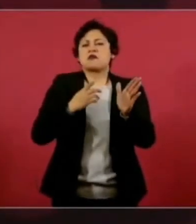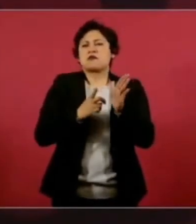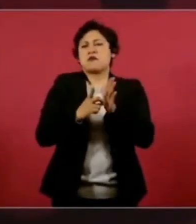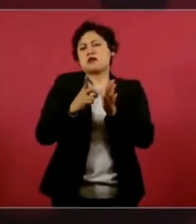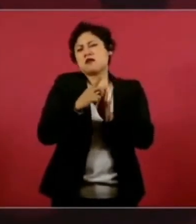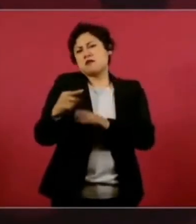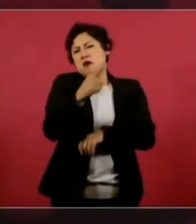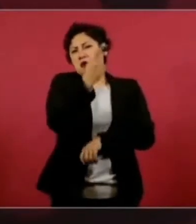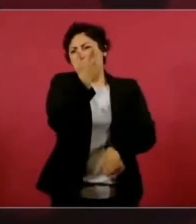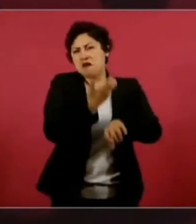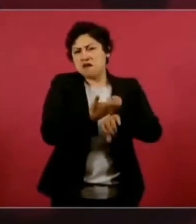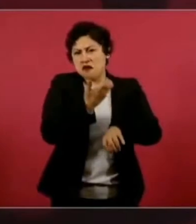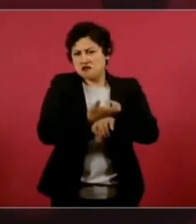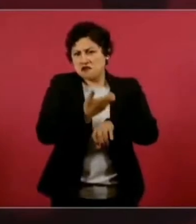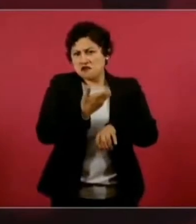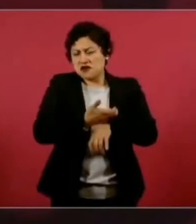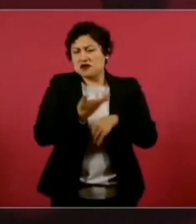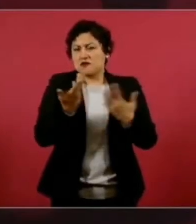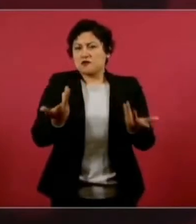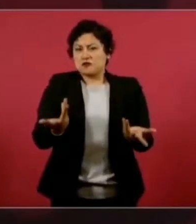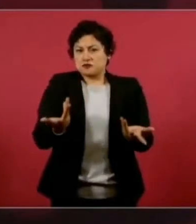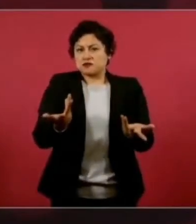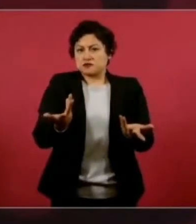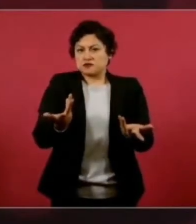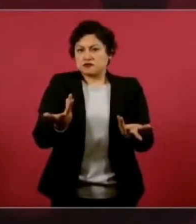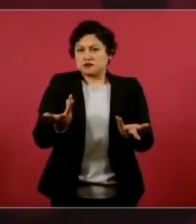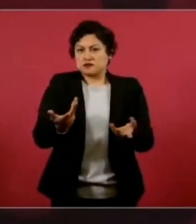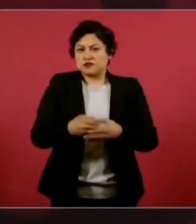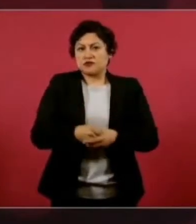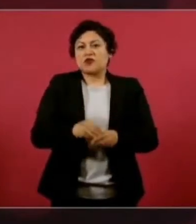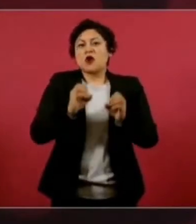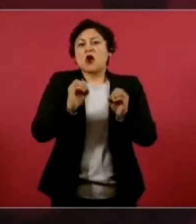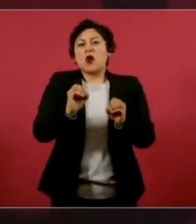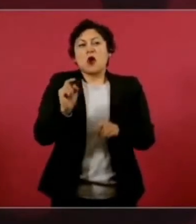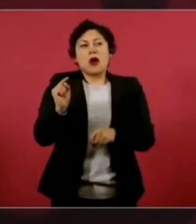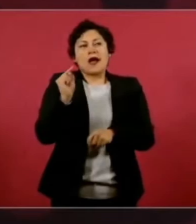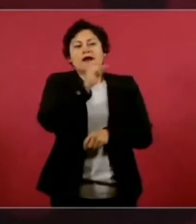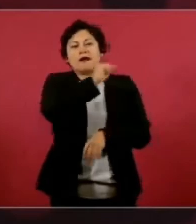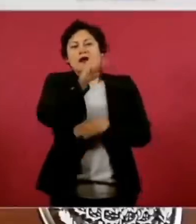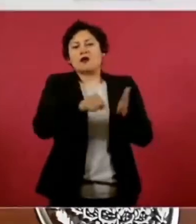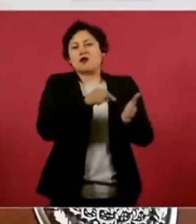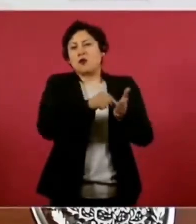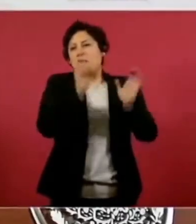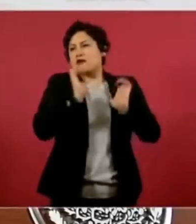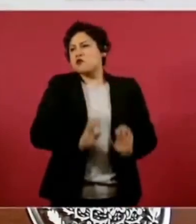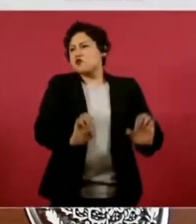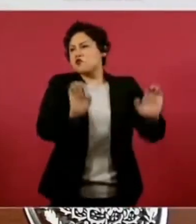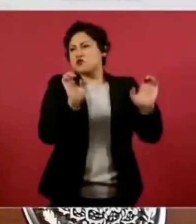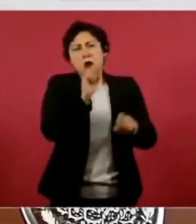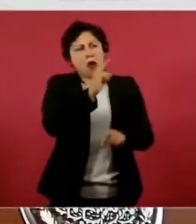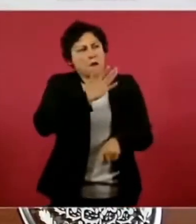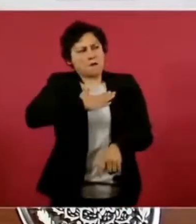York, las residencias en las zonas exclusivas. No.